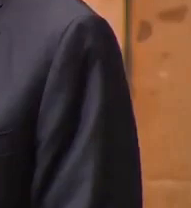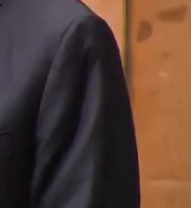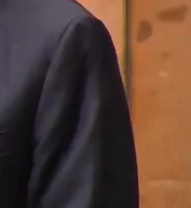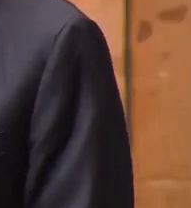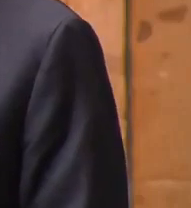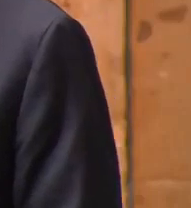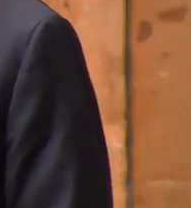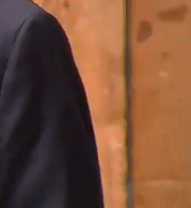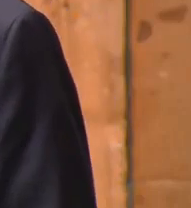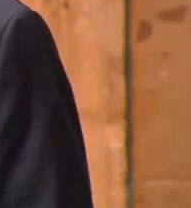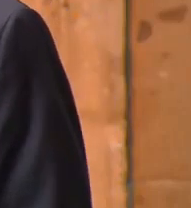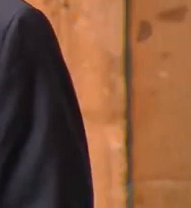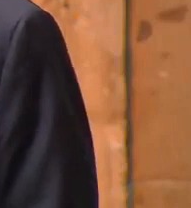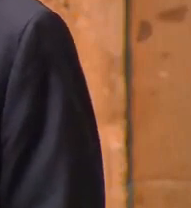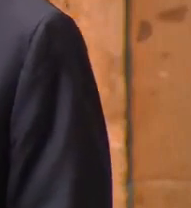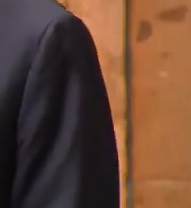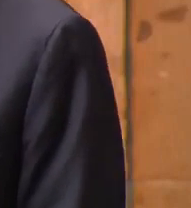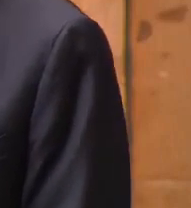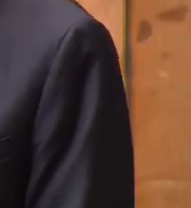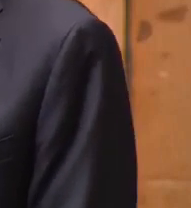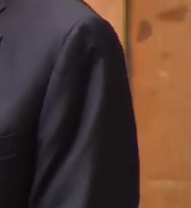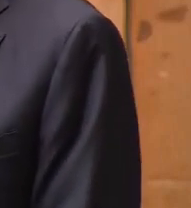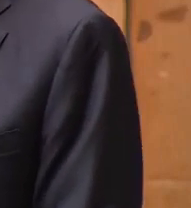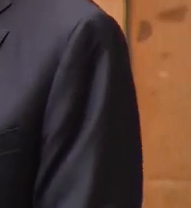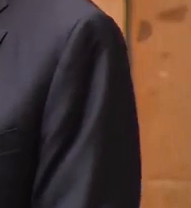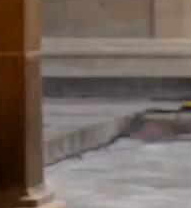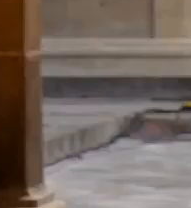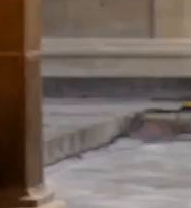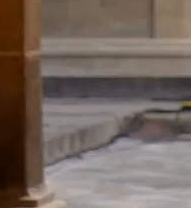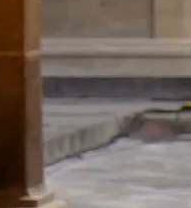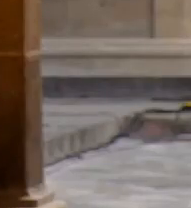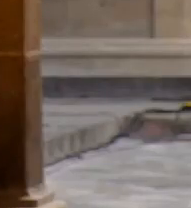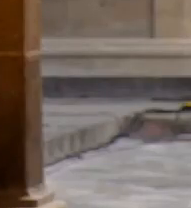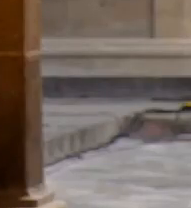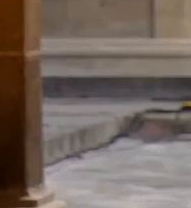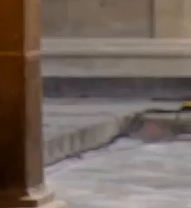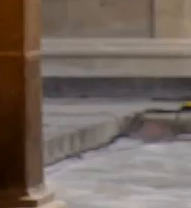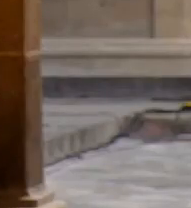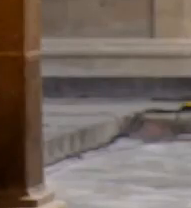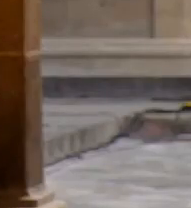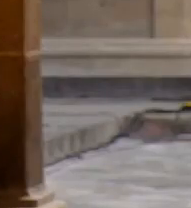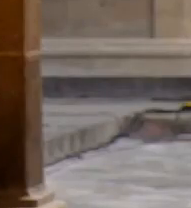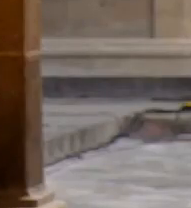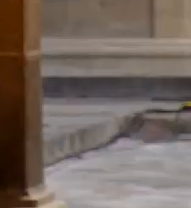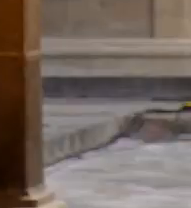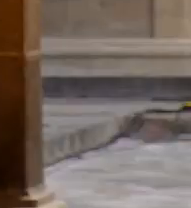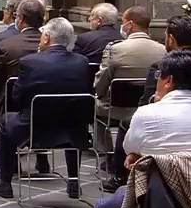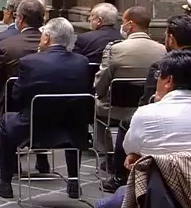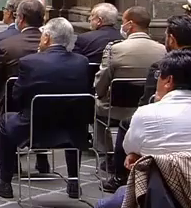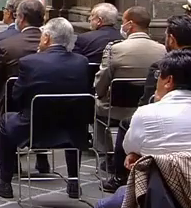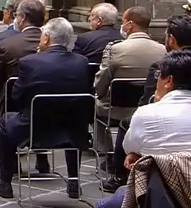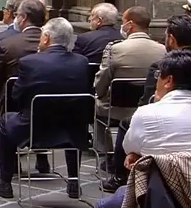grupo por encima de los del desarrollo equitativo de una nación. Juárez intentó privilegiar la reconciliación